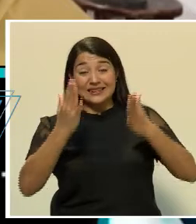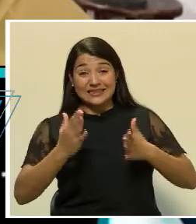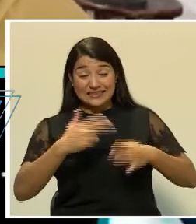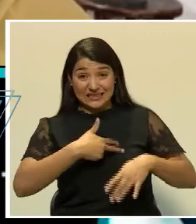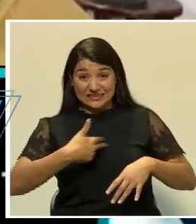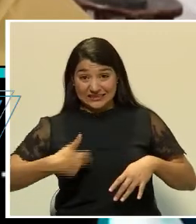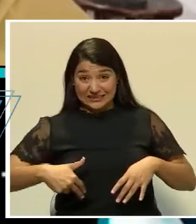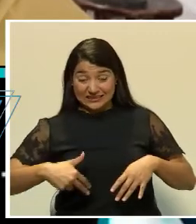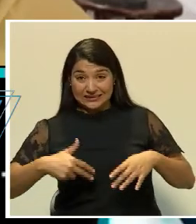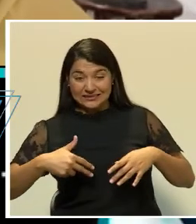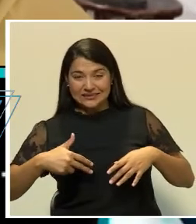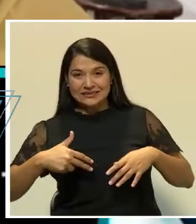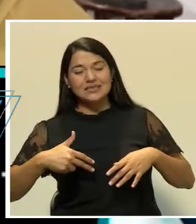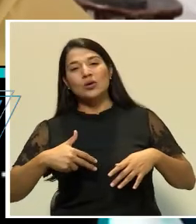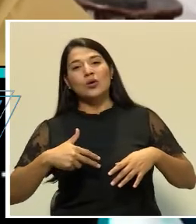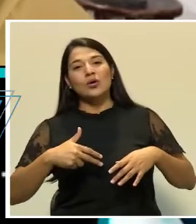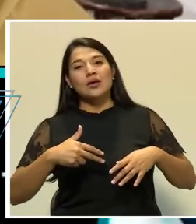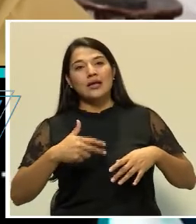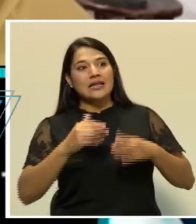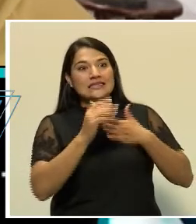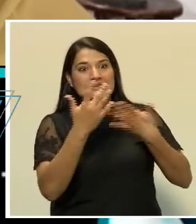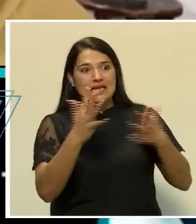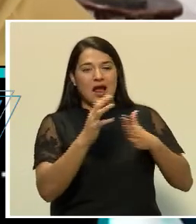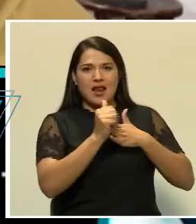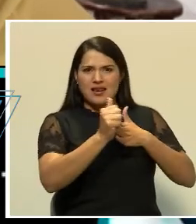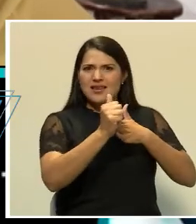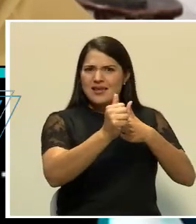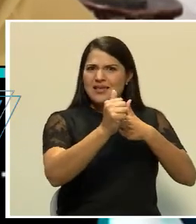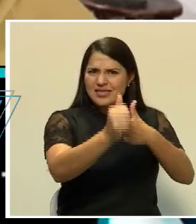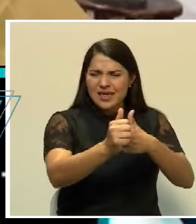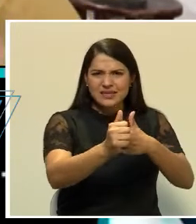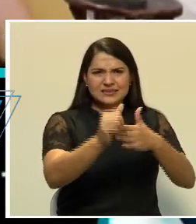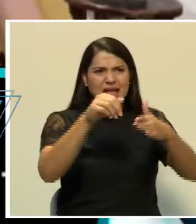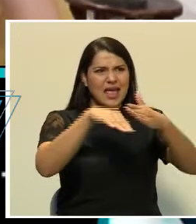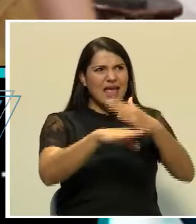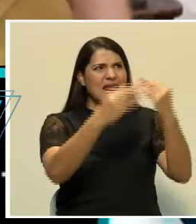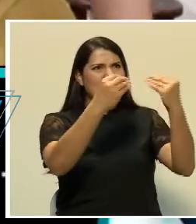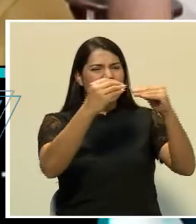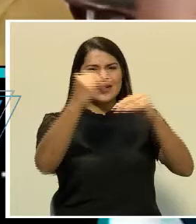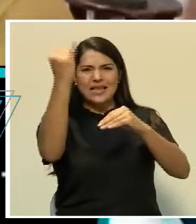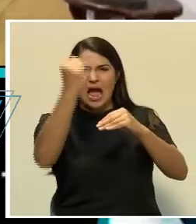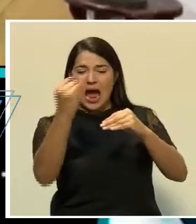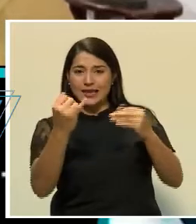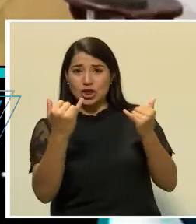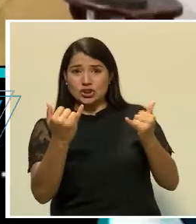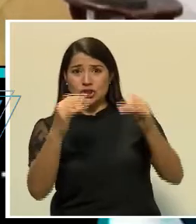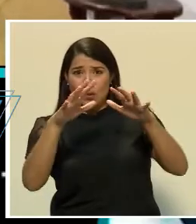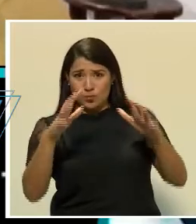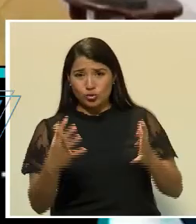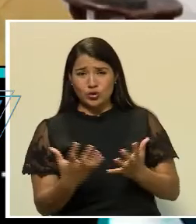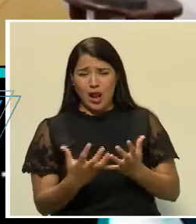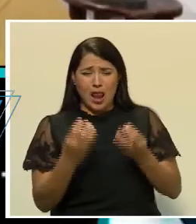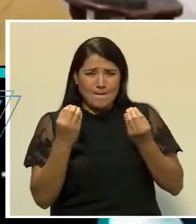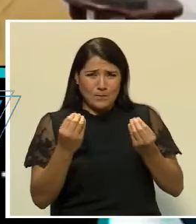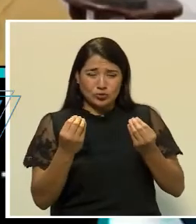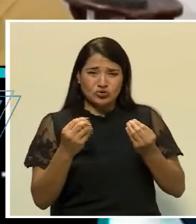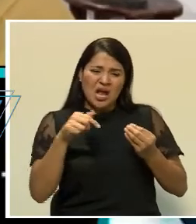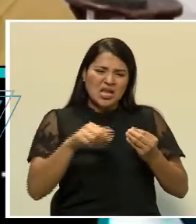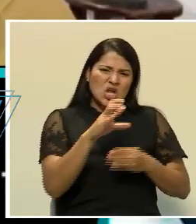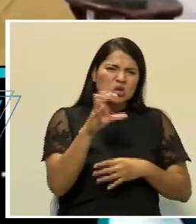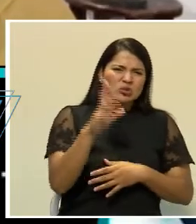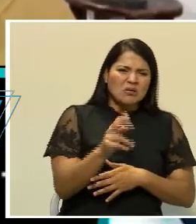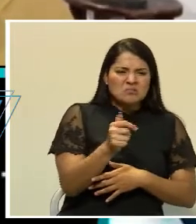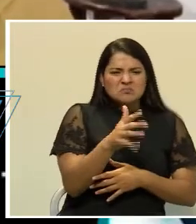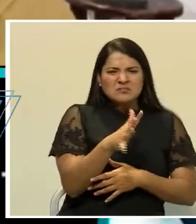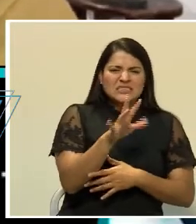chinos que son incluso líderes en las tablas de ventas de arte contemporáneo mundial, porque, bueno, sí, también tiene que ver con